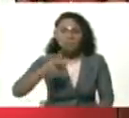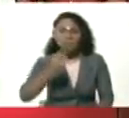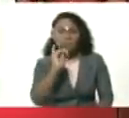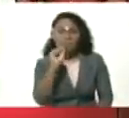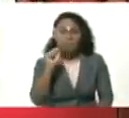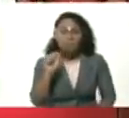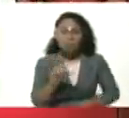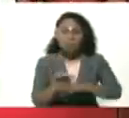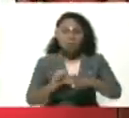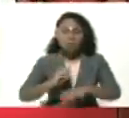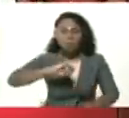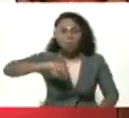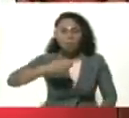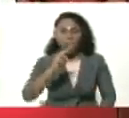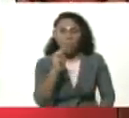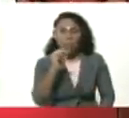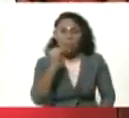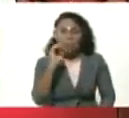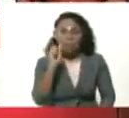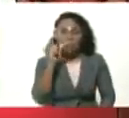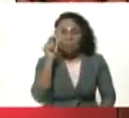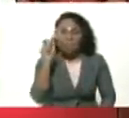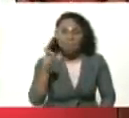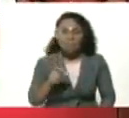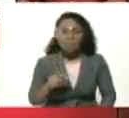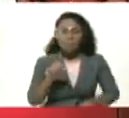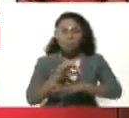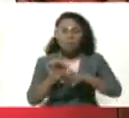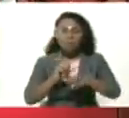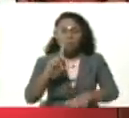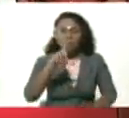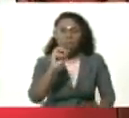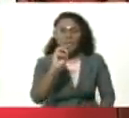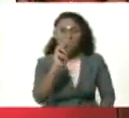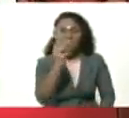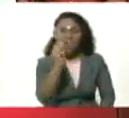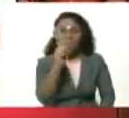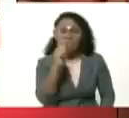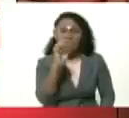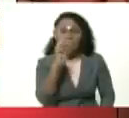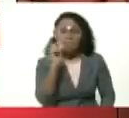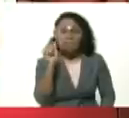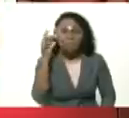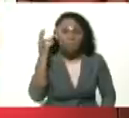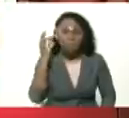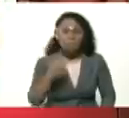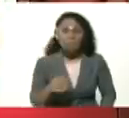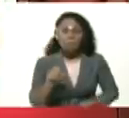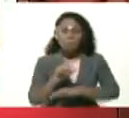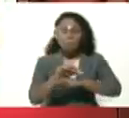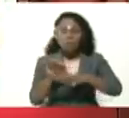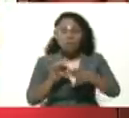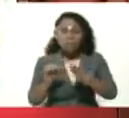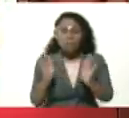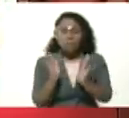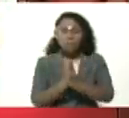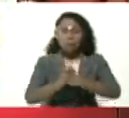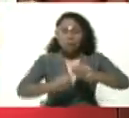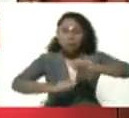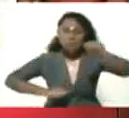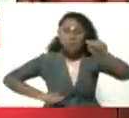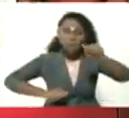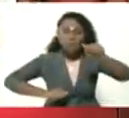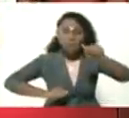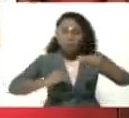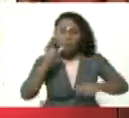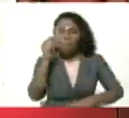Junín, Ángel Márquez. Municipio Lobatera, Natalia Chacón. Municipio San Cristóbal, Silfredo